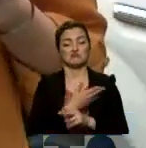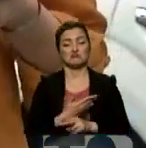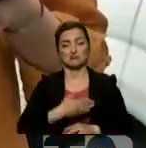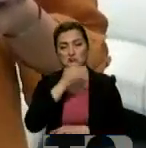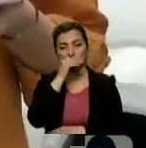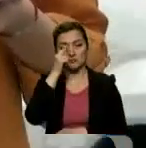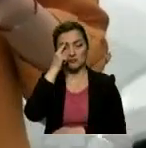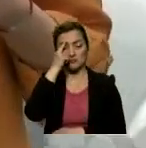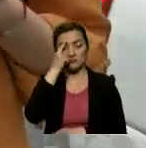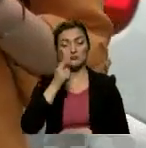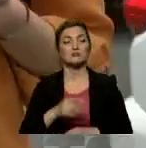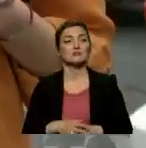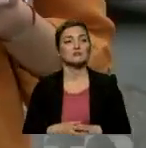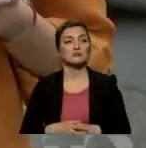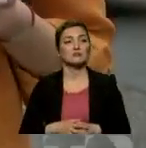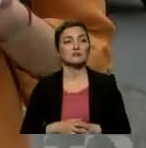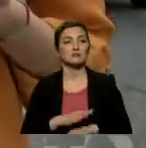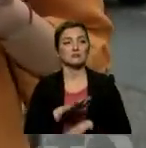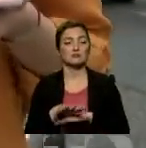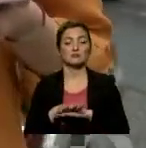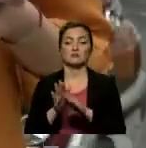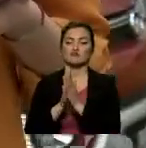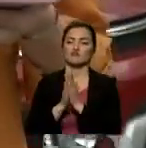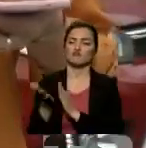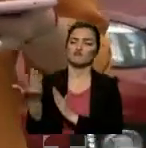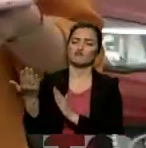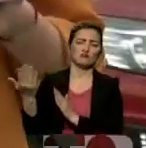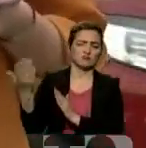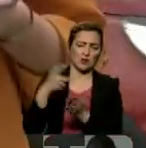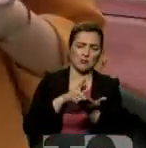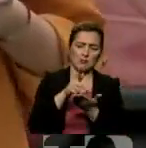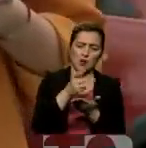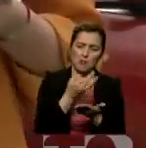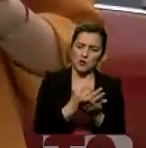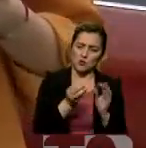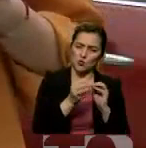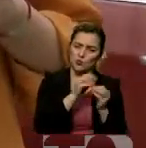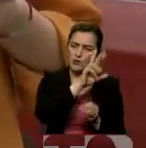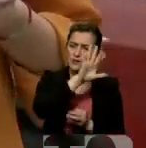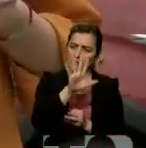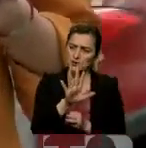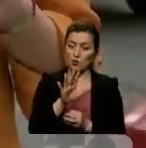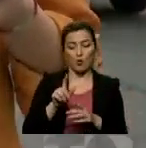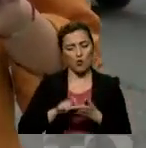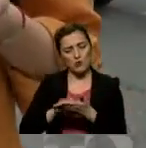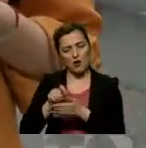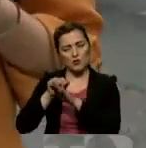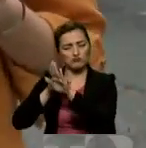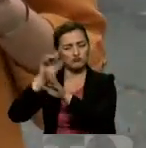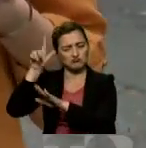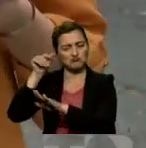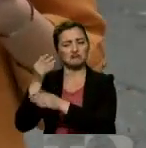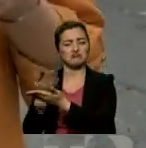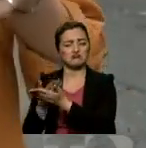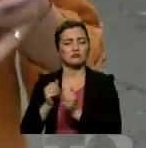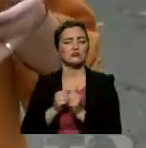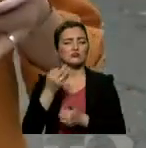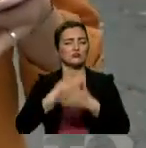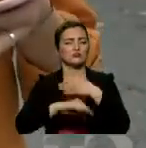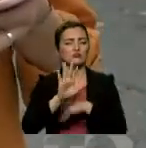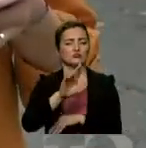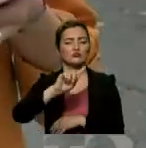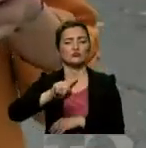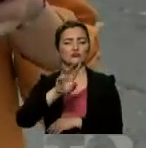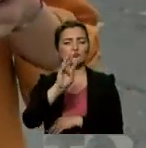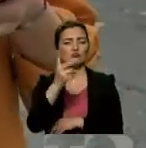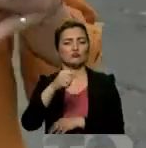expresidente Rafael Correa, dedicada a solicitar sobornos o pagos a las empresas a cambio de contratos con el Estado. Se habrían recibido